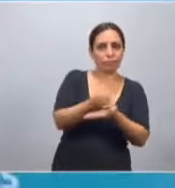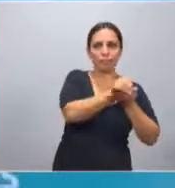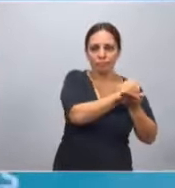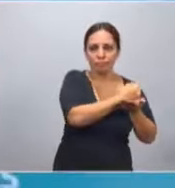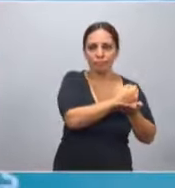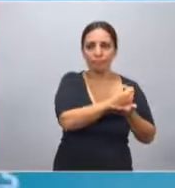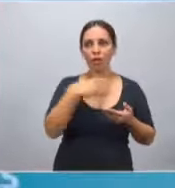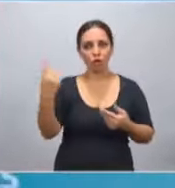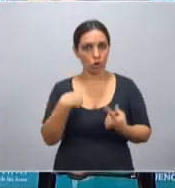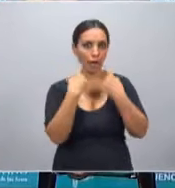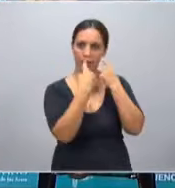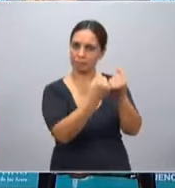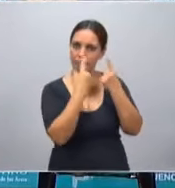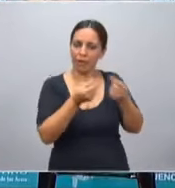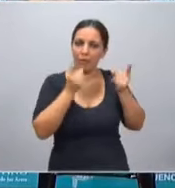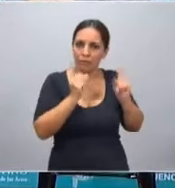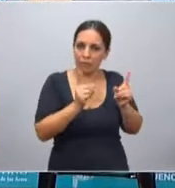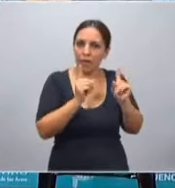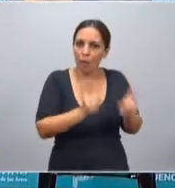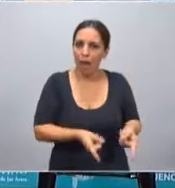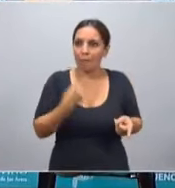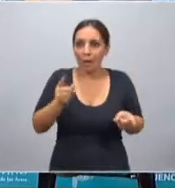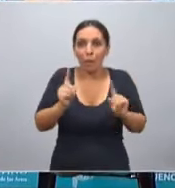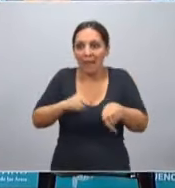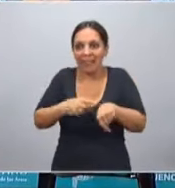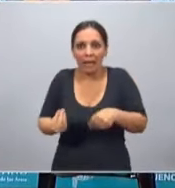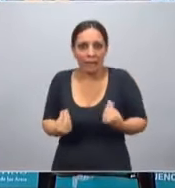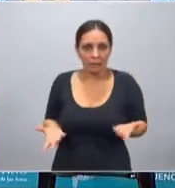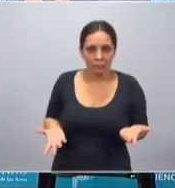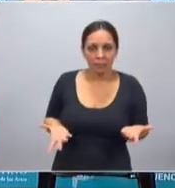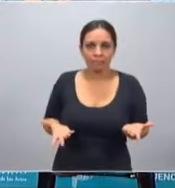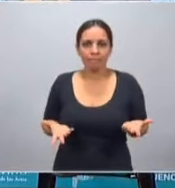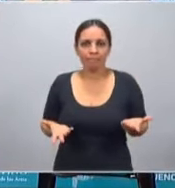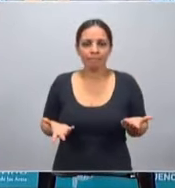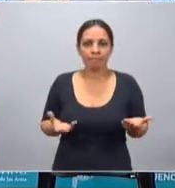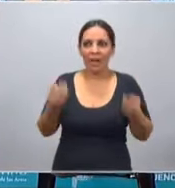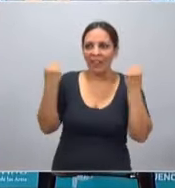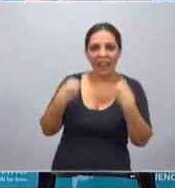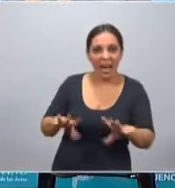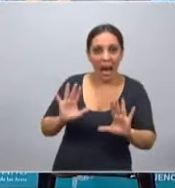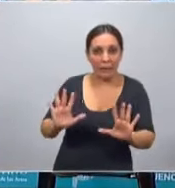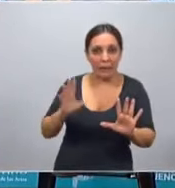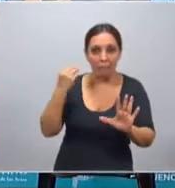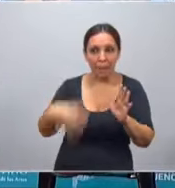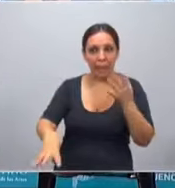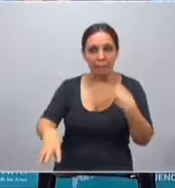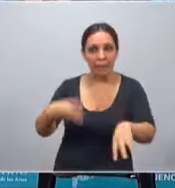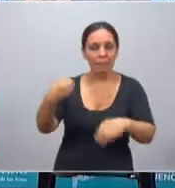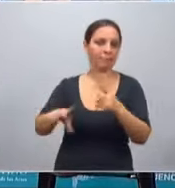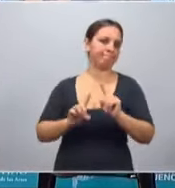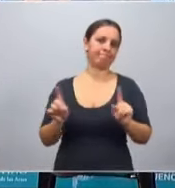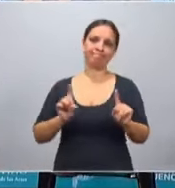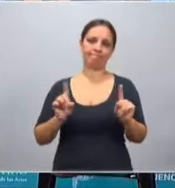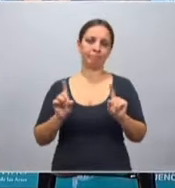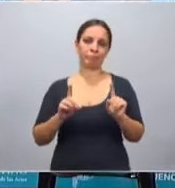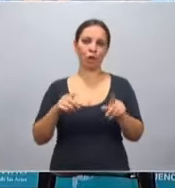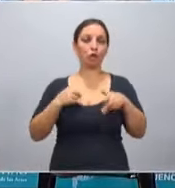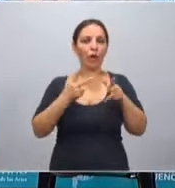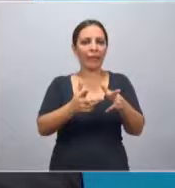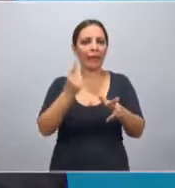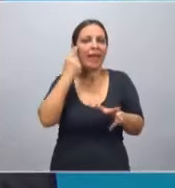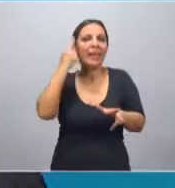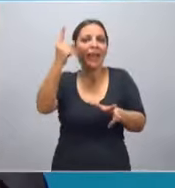reclamando pero mientras tanto no podemos dejar caer cosas tan tan pero tan relevantes decía recién que idea tenemos por